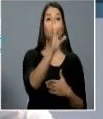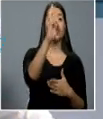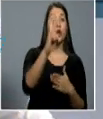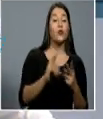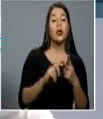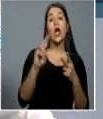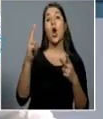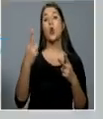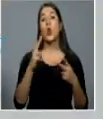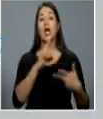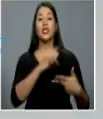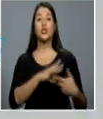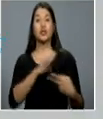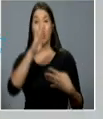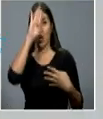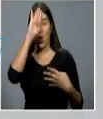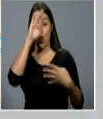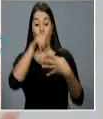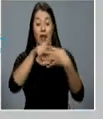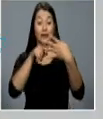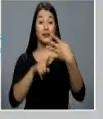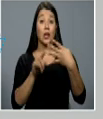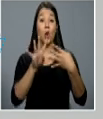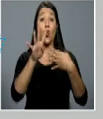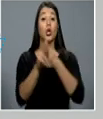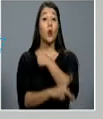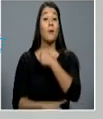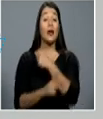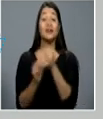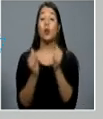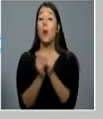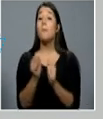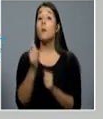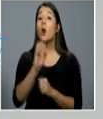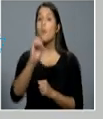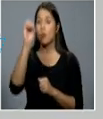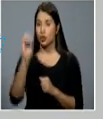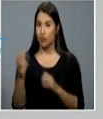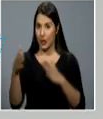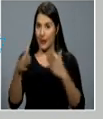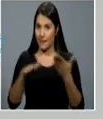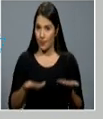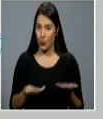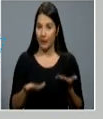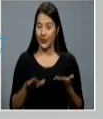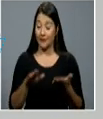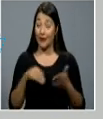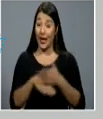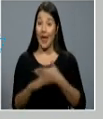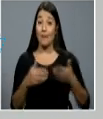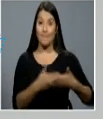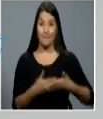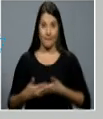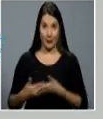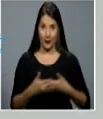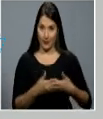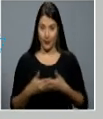Chile y Cuba, que son los 4 países de la región con las tasas más bajas, han venido haciendo durante los